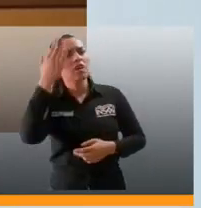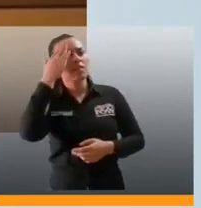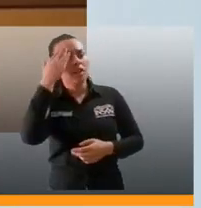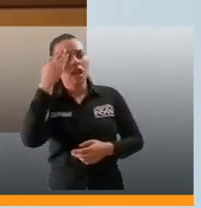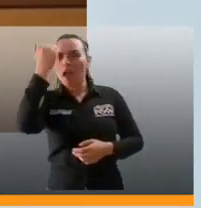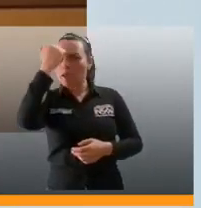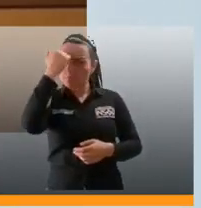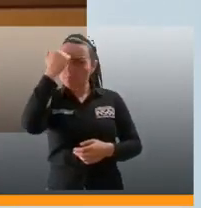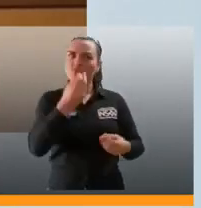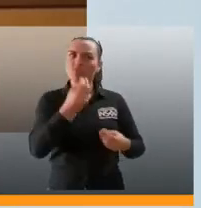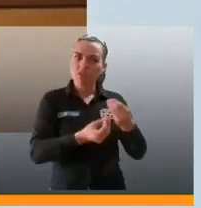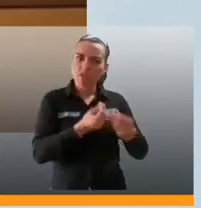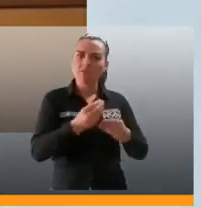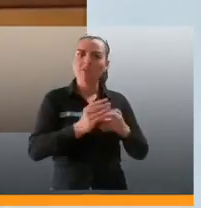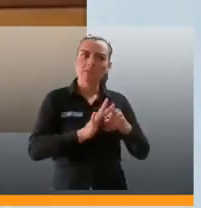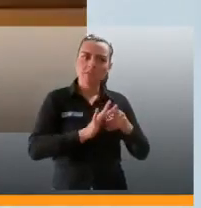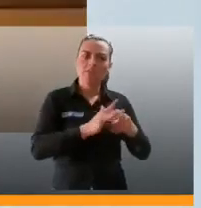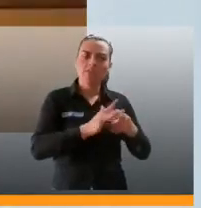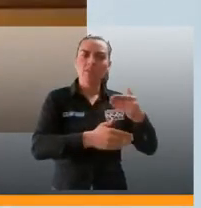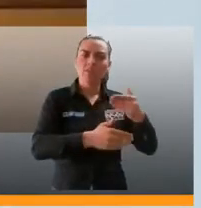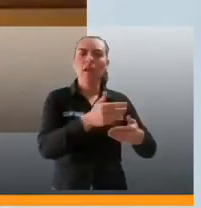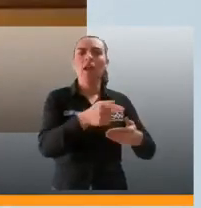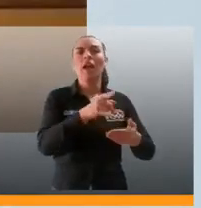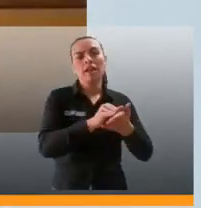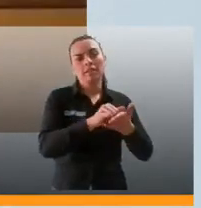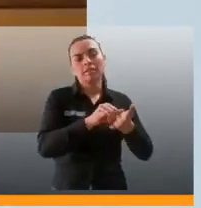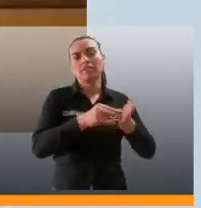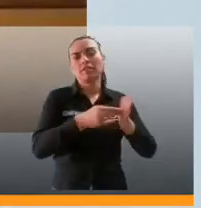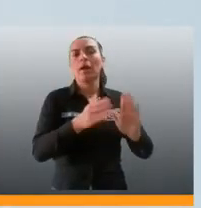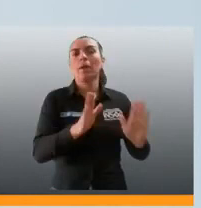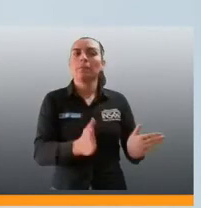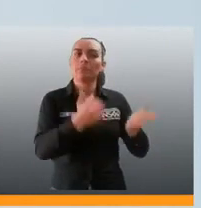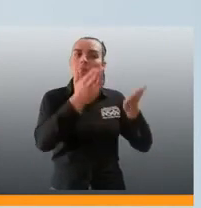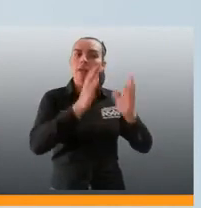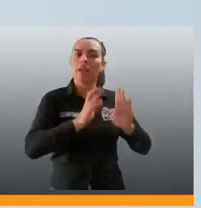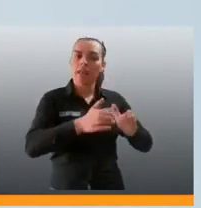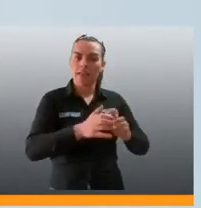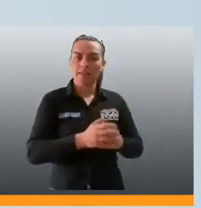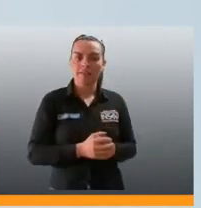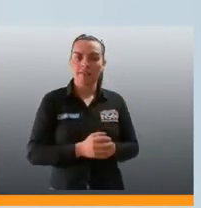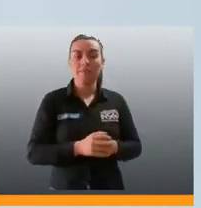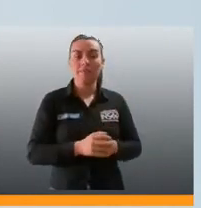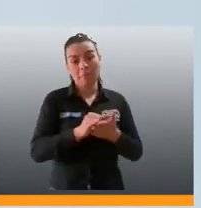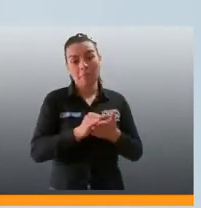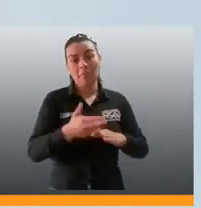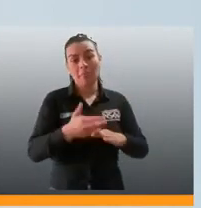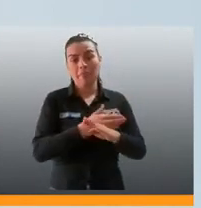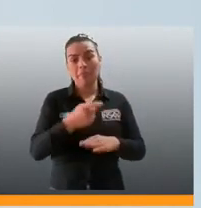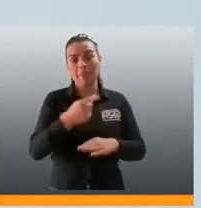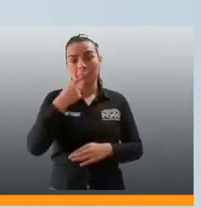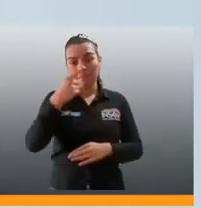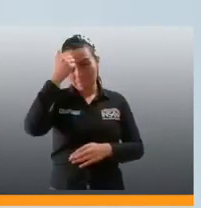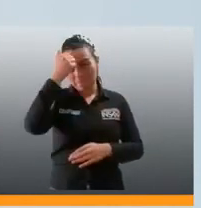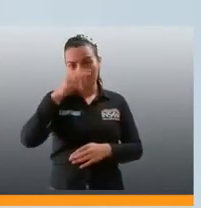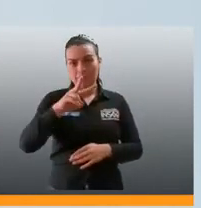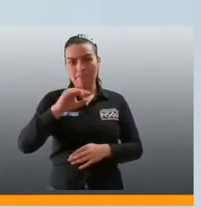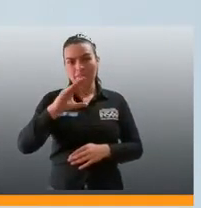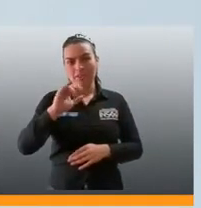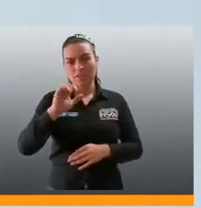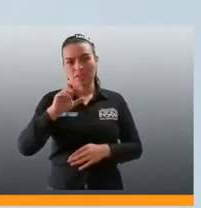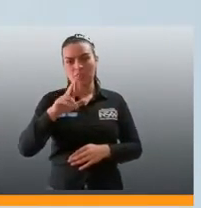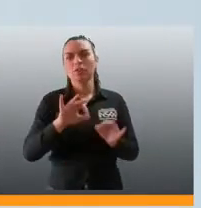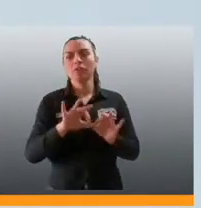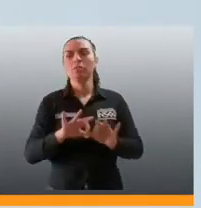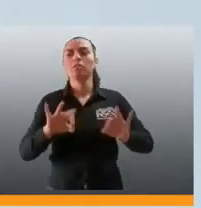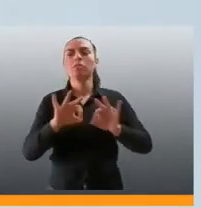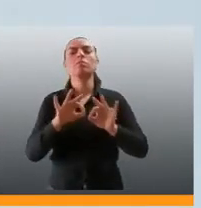realiza y cómo eso redunda en la mejora de las clases. Entonces, es como decía el profesor Víctor, necesitamos identificar